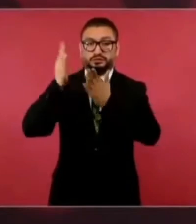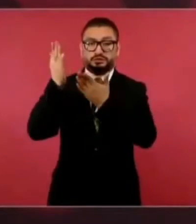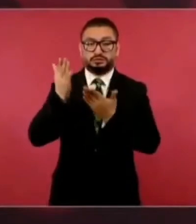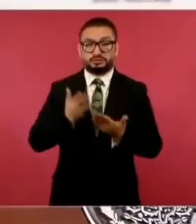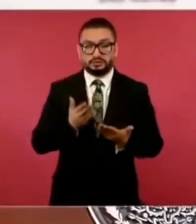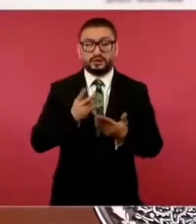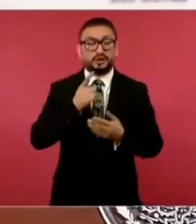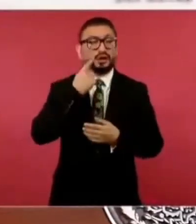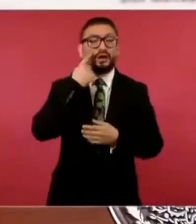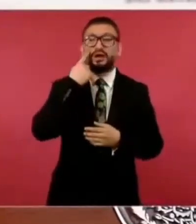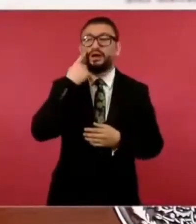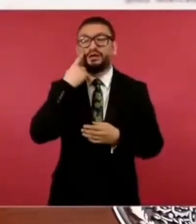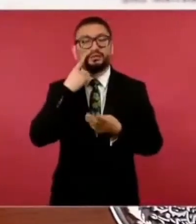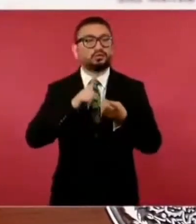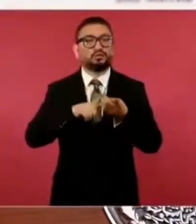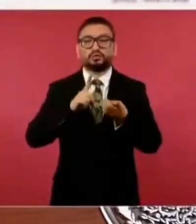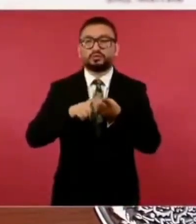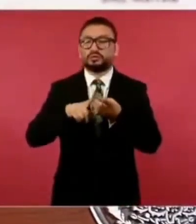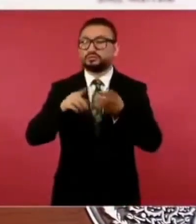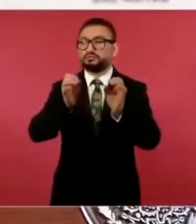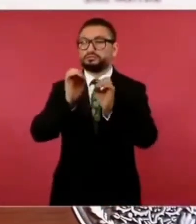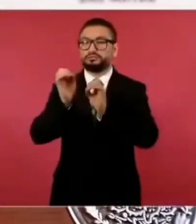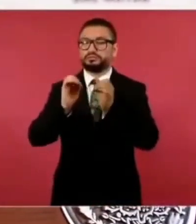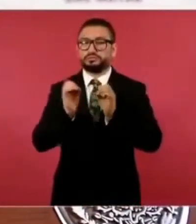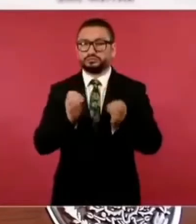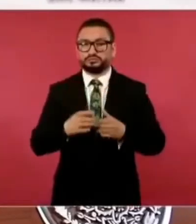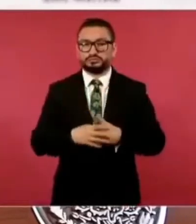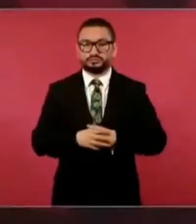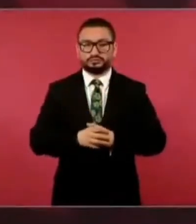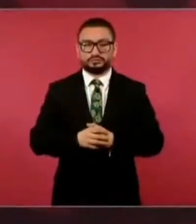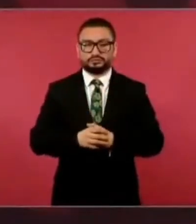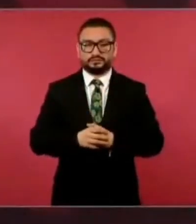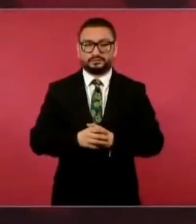a ver si estaban y no los encuentran.